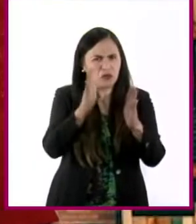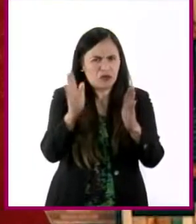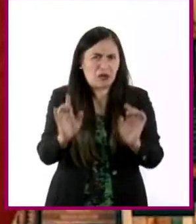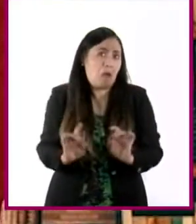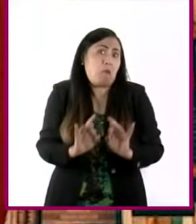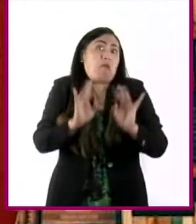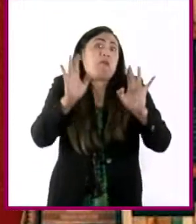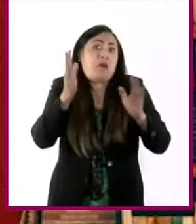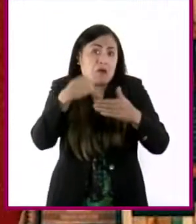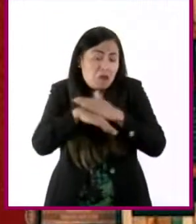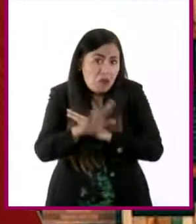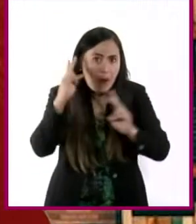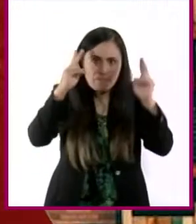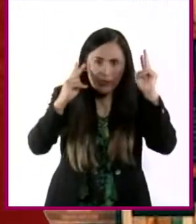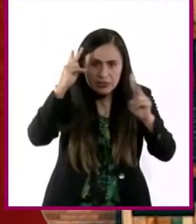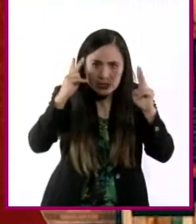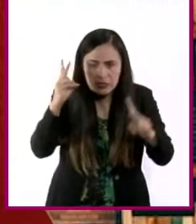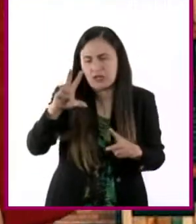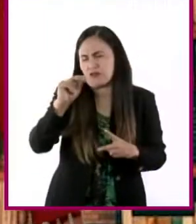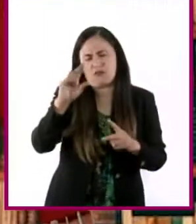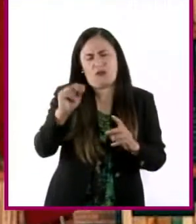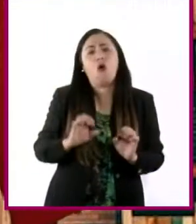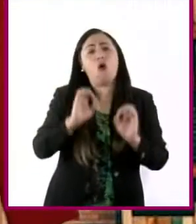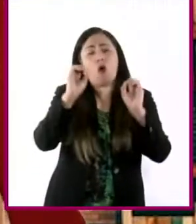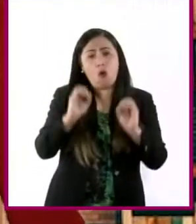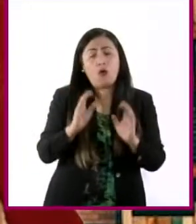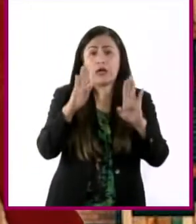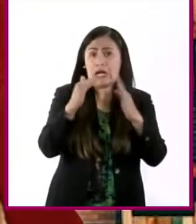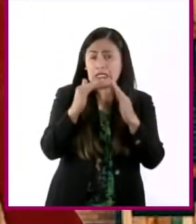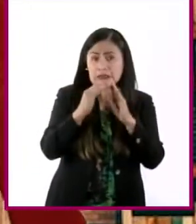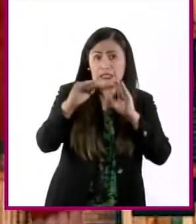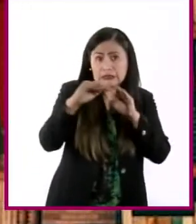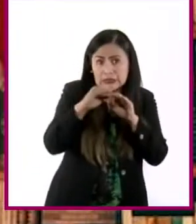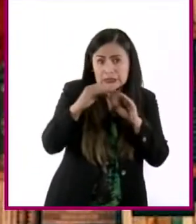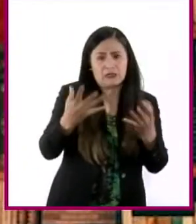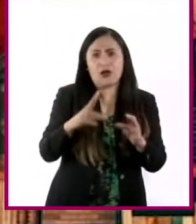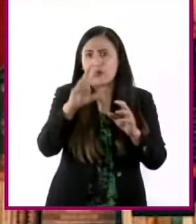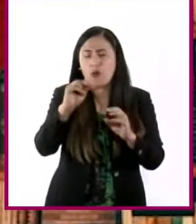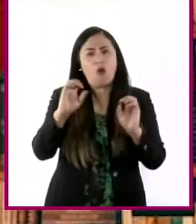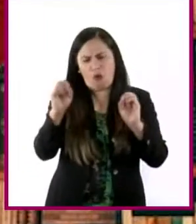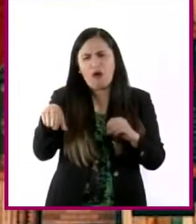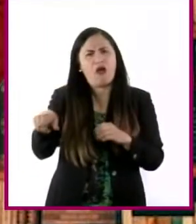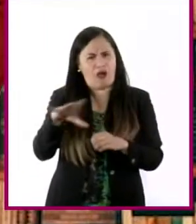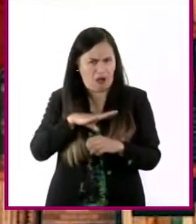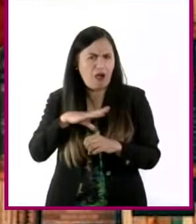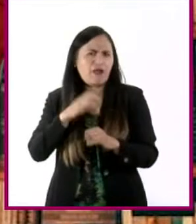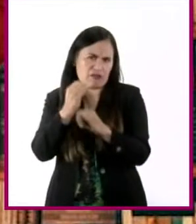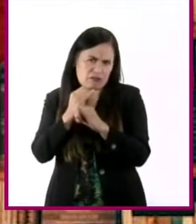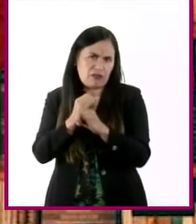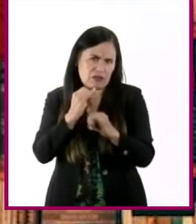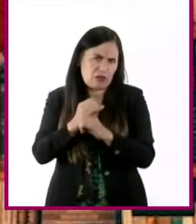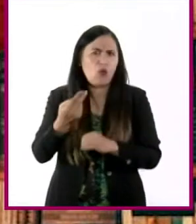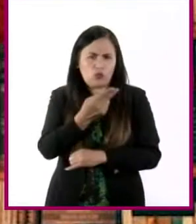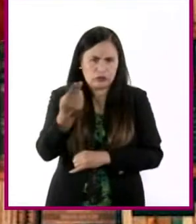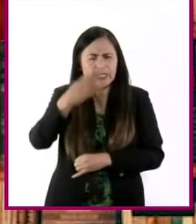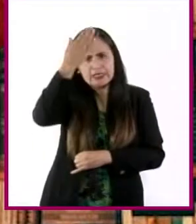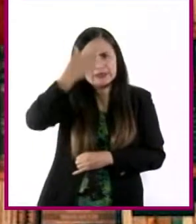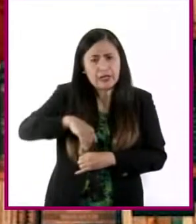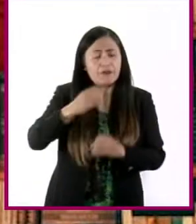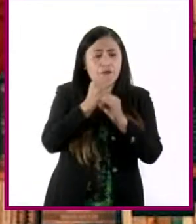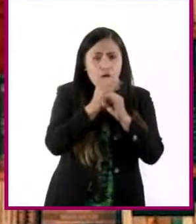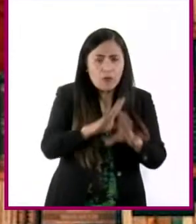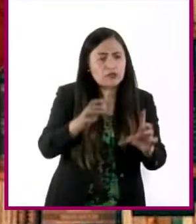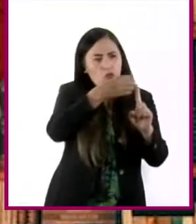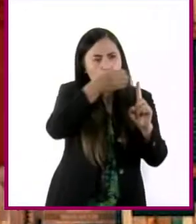en ocasiones no hay una cerca de nuestras casas. Y también está internet. Aunque como ustedes ya saben, hay que tener criterios para buscar la